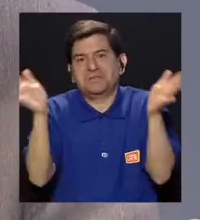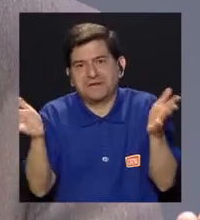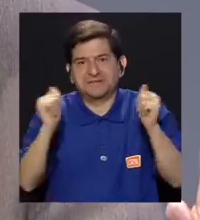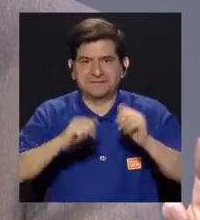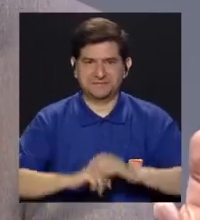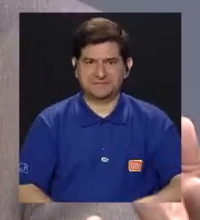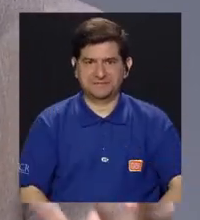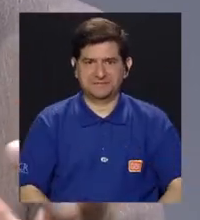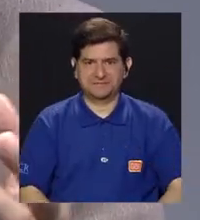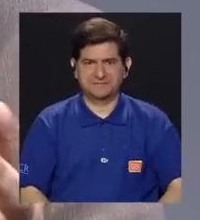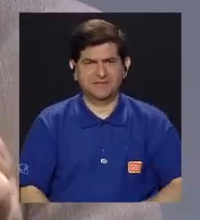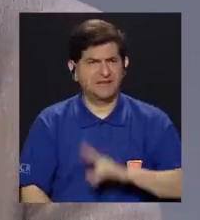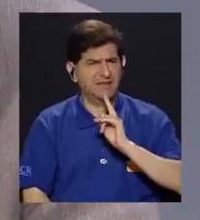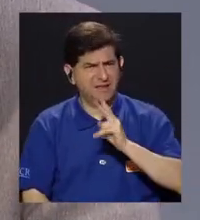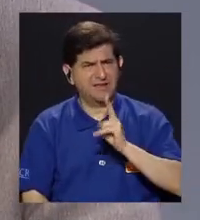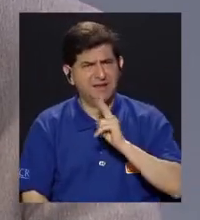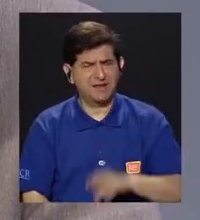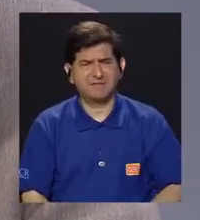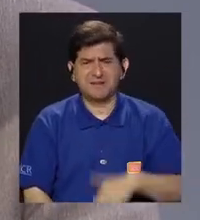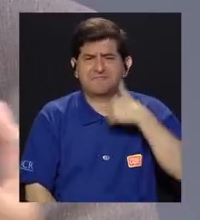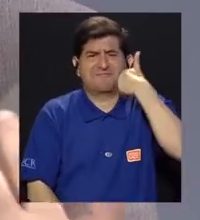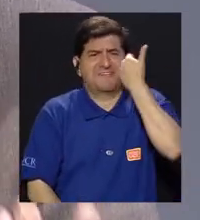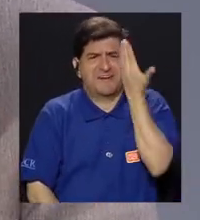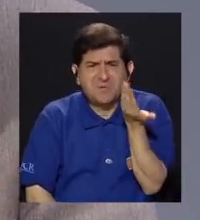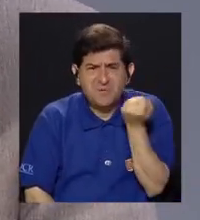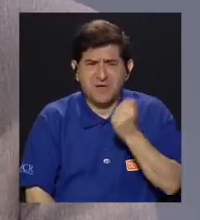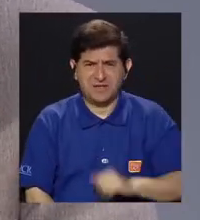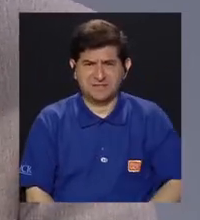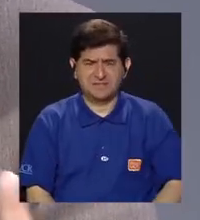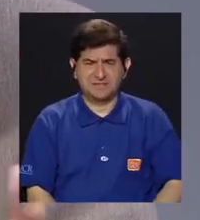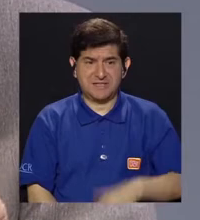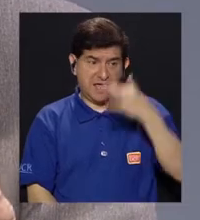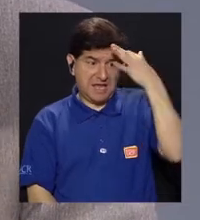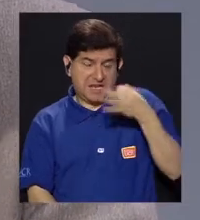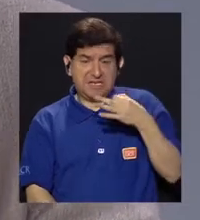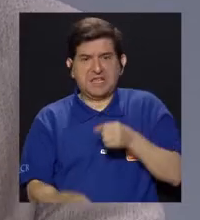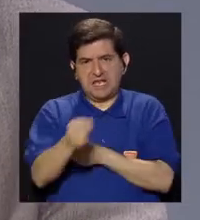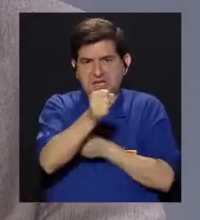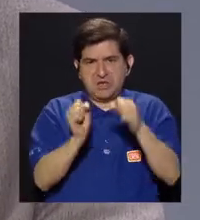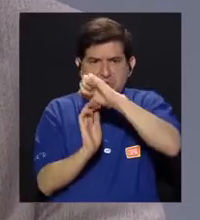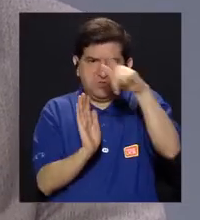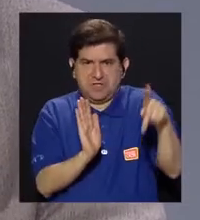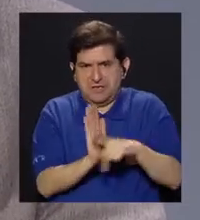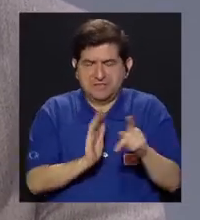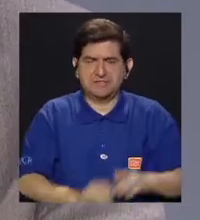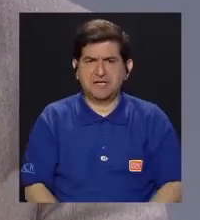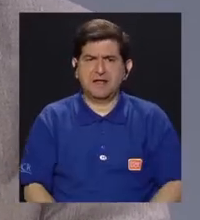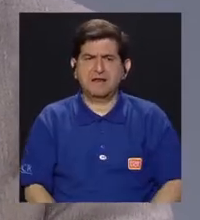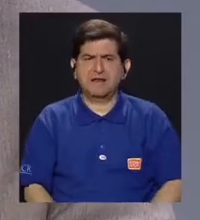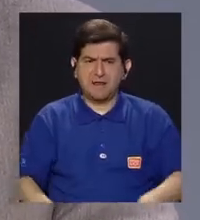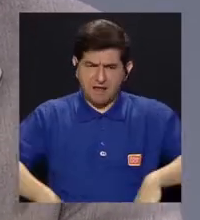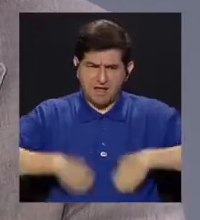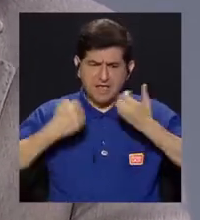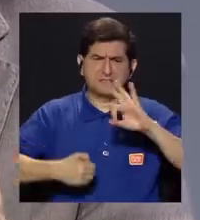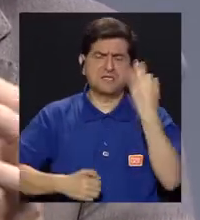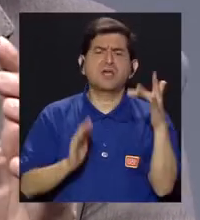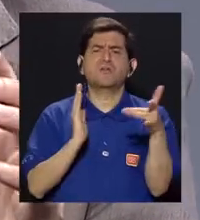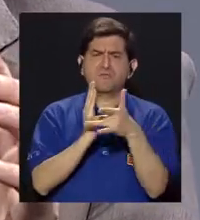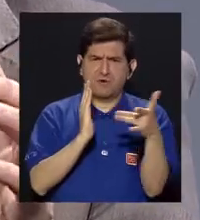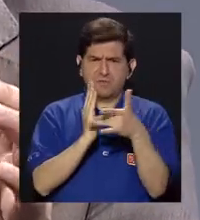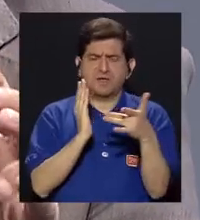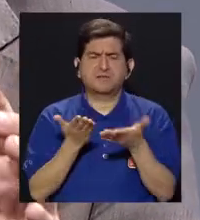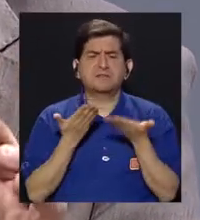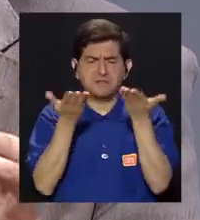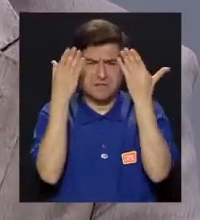público y la verdad es que es una vergüenza de posición de la sala constitucional porque si existen medios